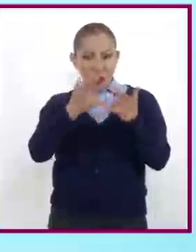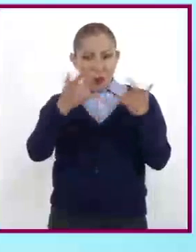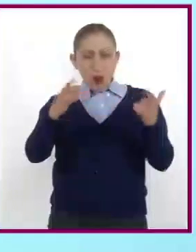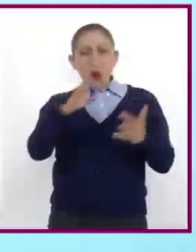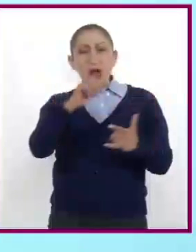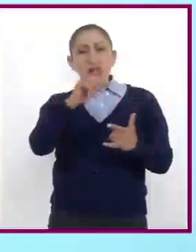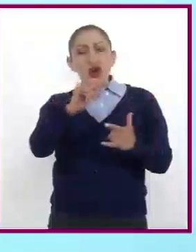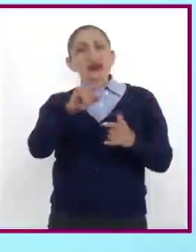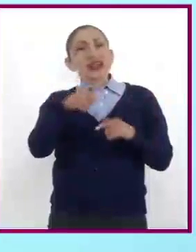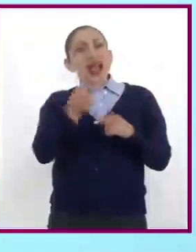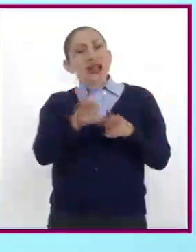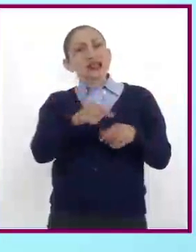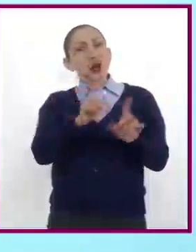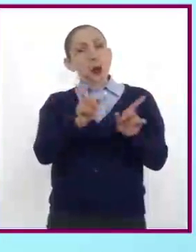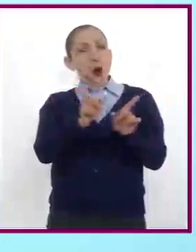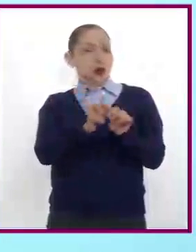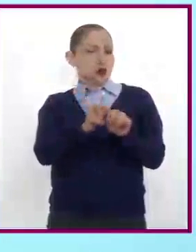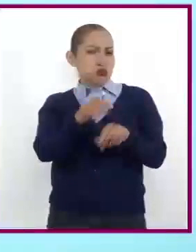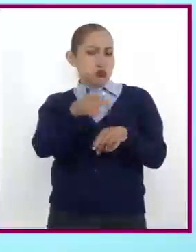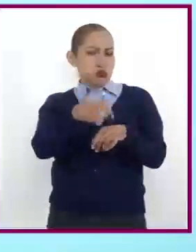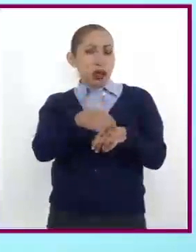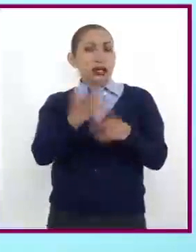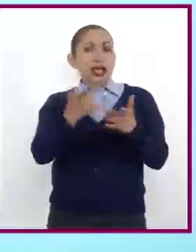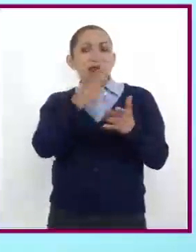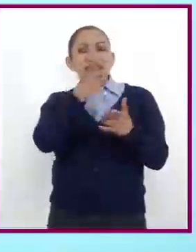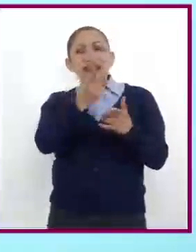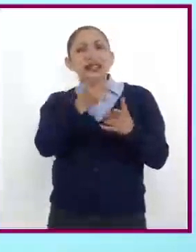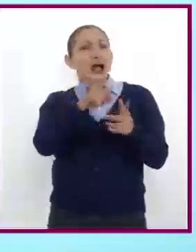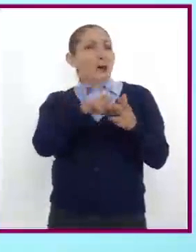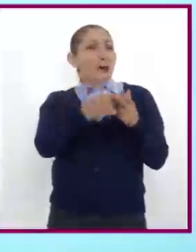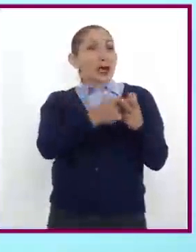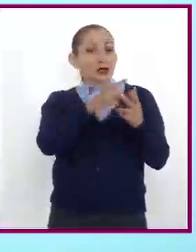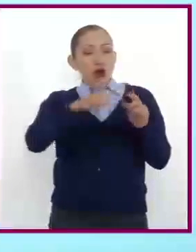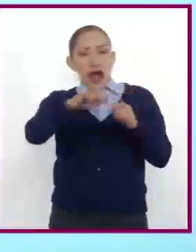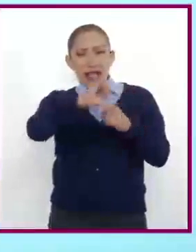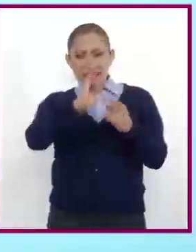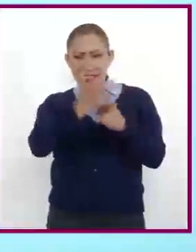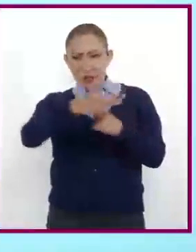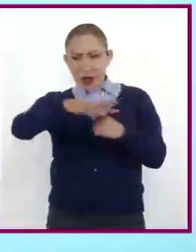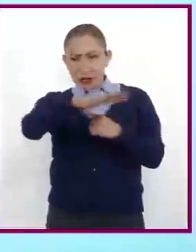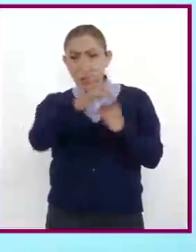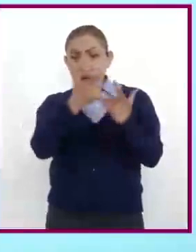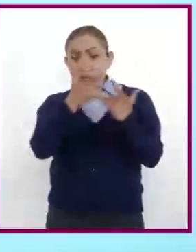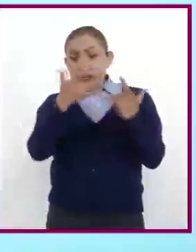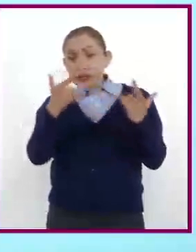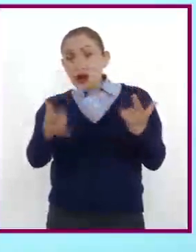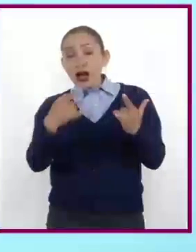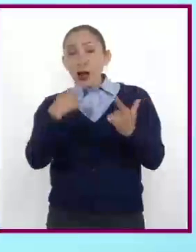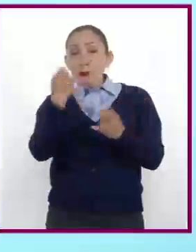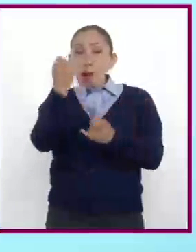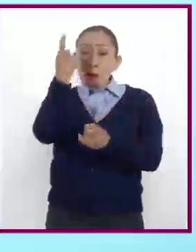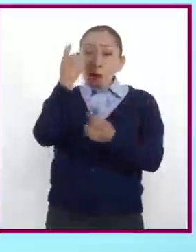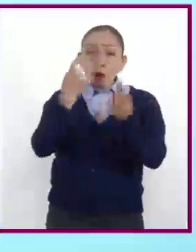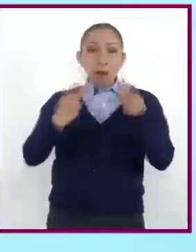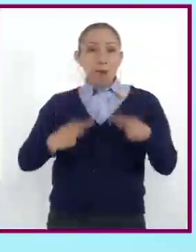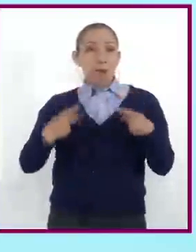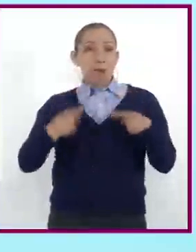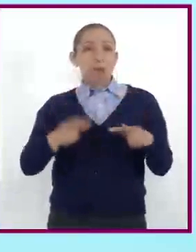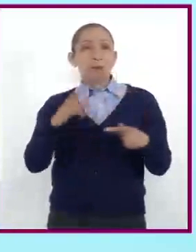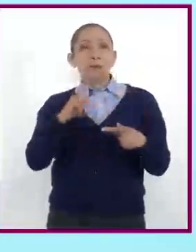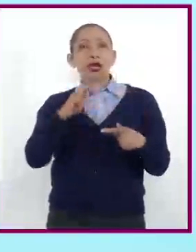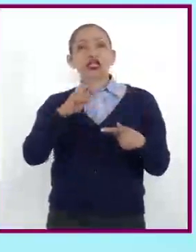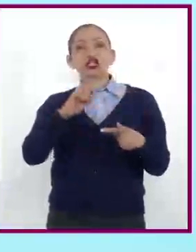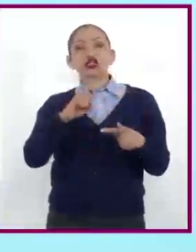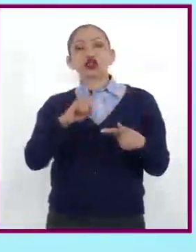son textos de extensión corta, que narran a partir de una situación una historia con pocos personajes. En